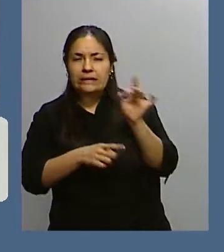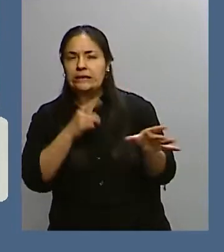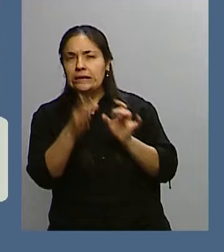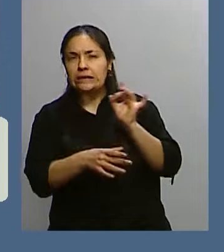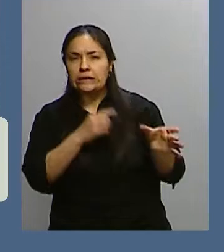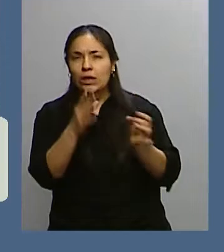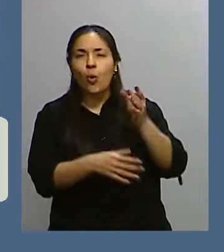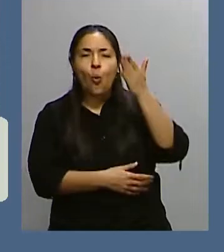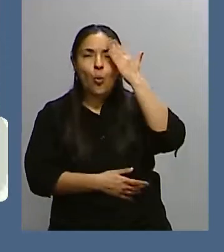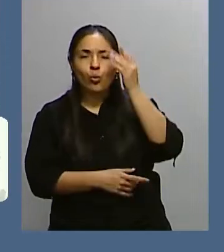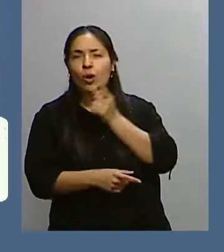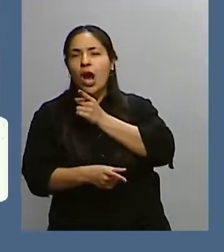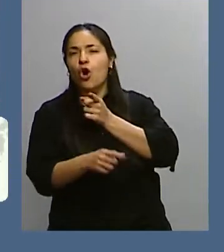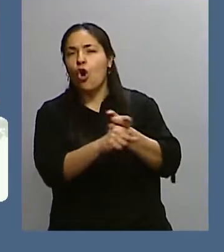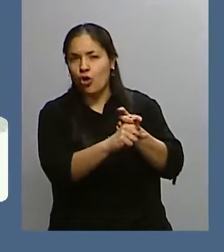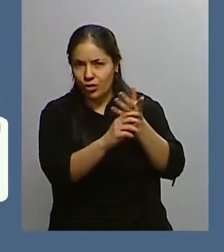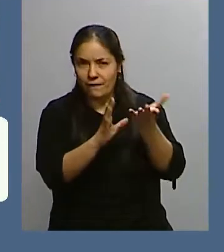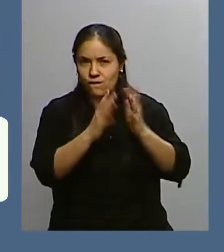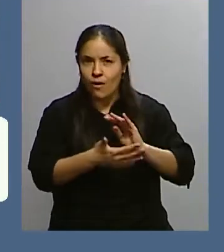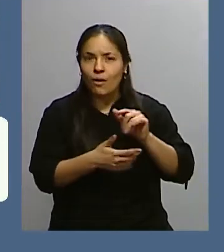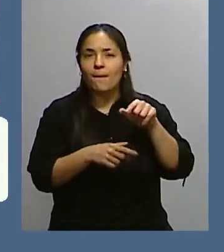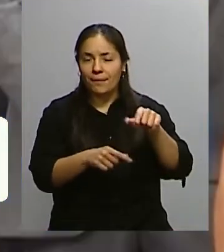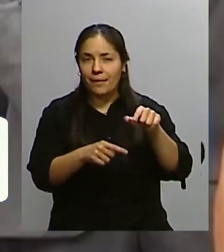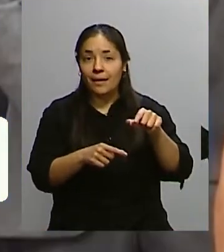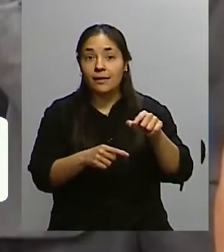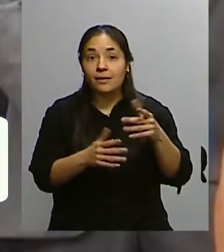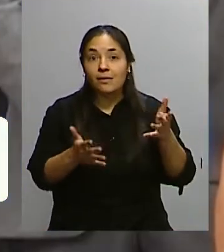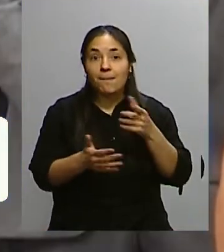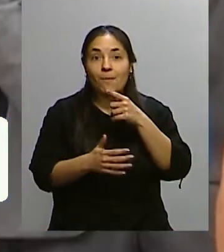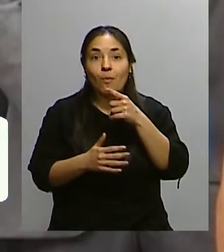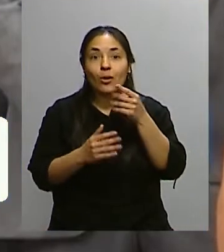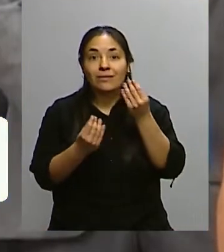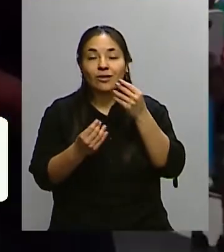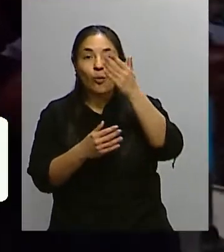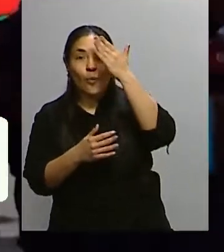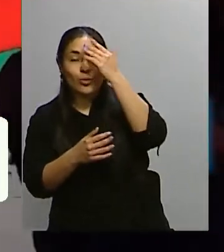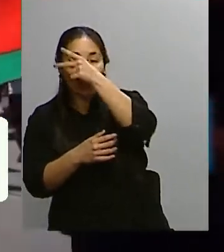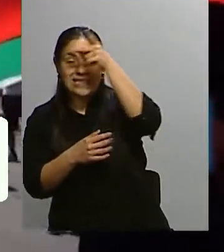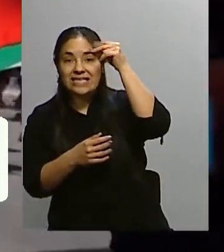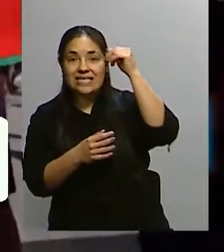contra de los mapuches, animado por un cierto espíritu de superioridad cultural de los chilenos.